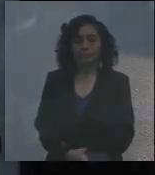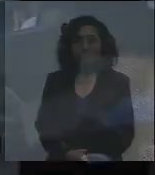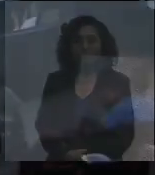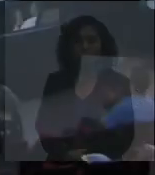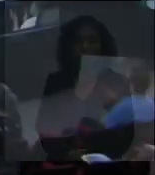cuánto